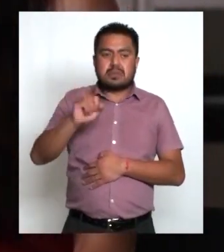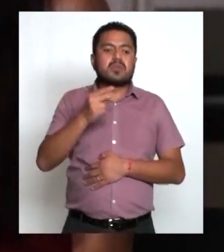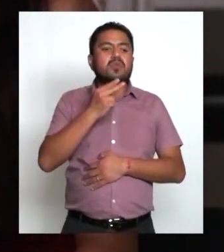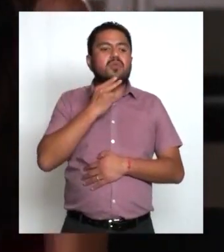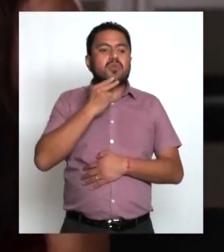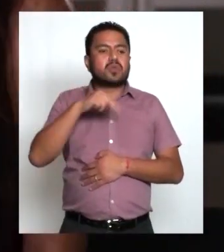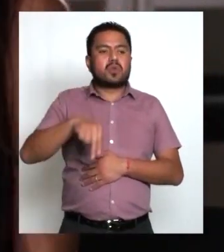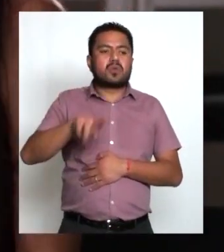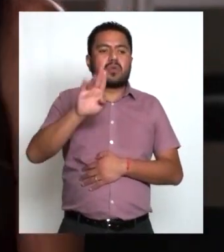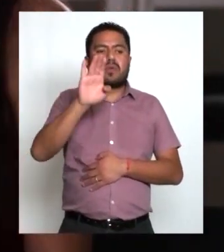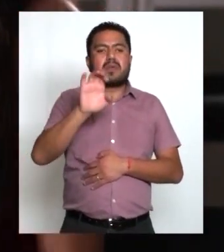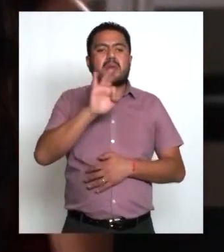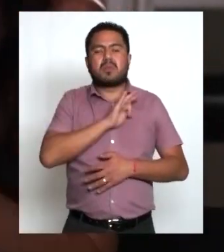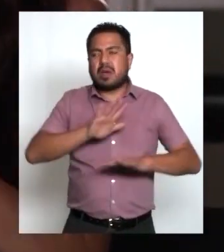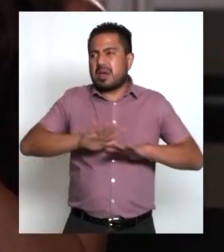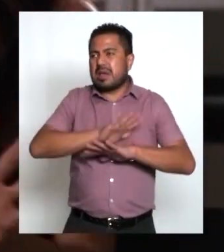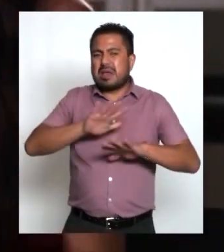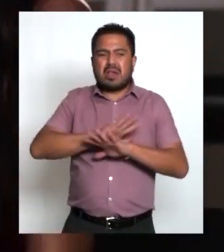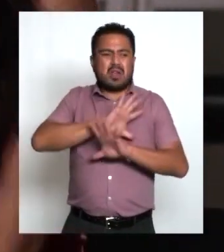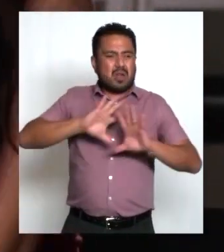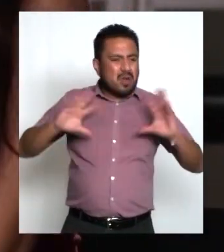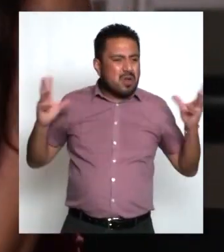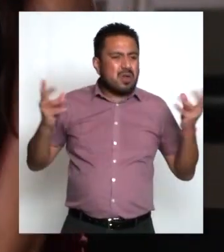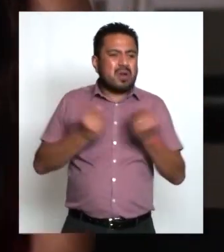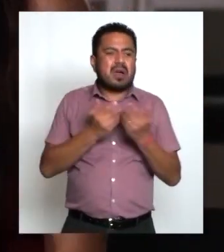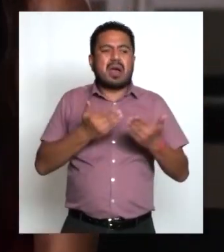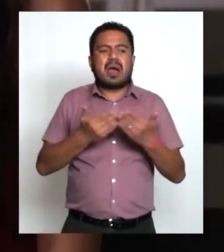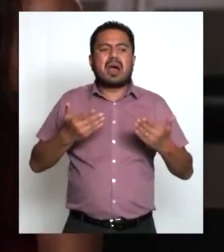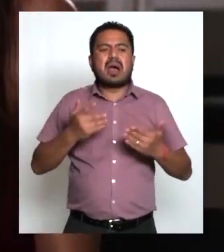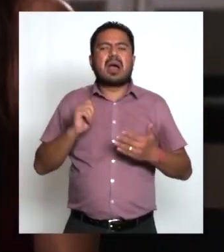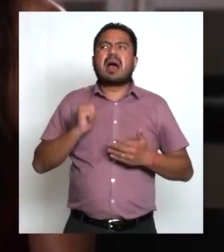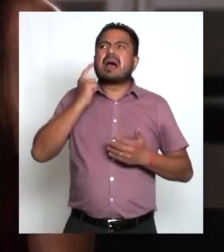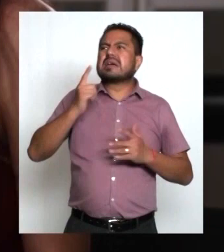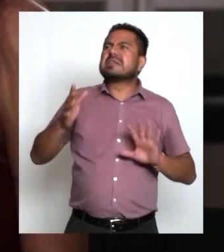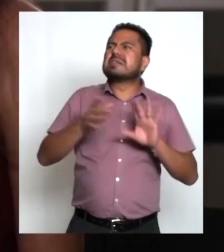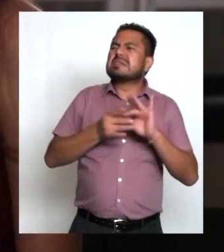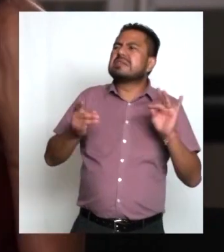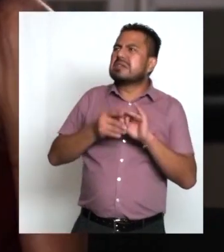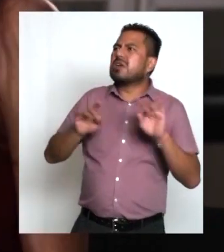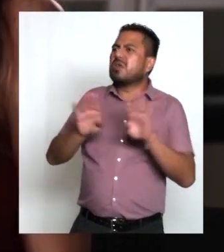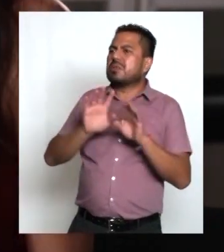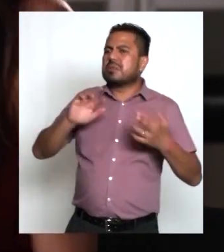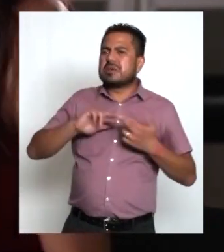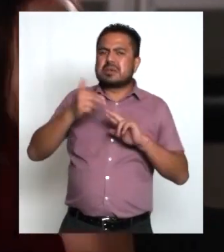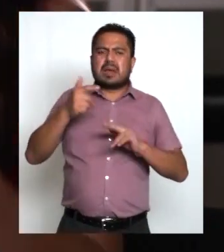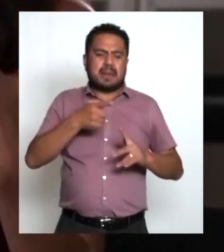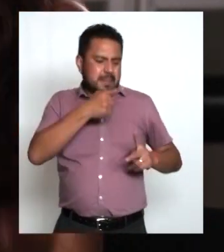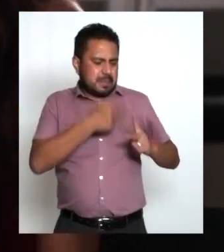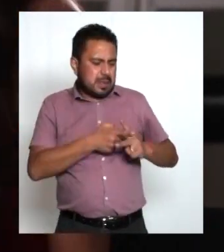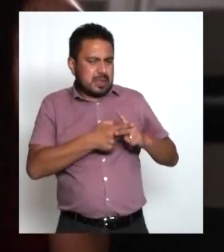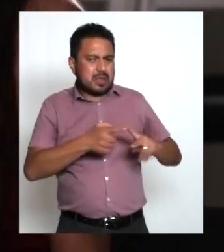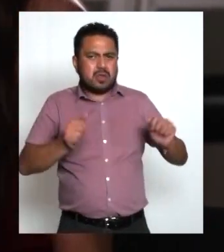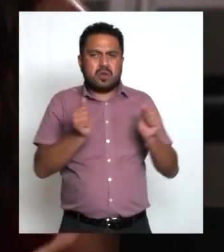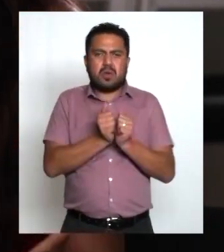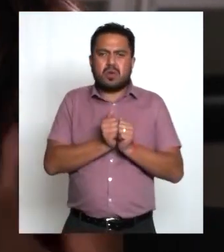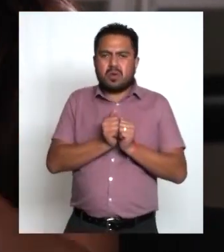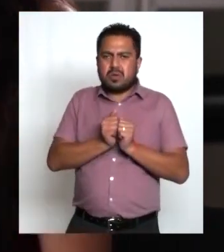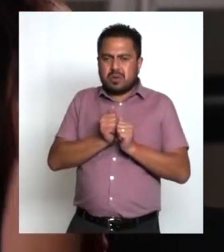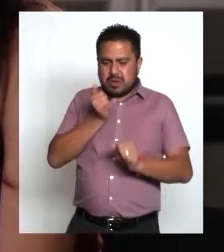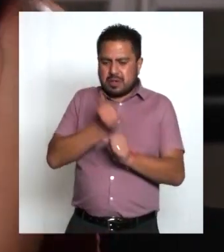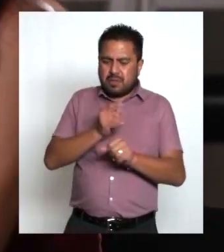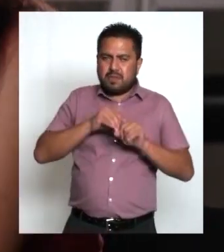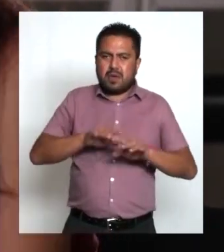sí. El uso de la nube puede plantear muchas ventajas. Y ahora vamos con alguien que nos explique cómo se relacionan las matemáticas con